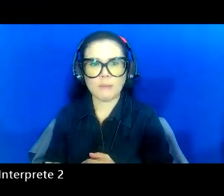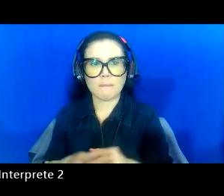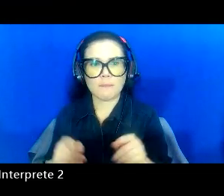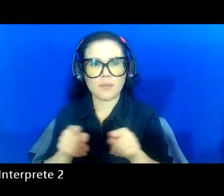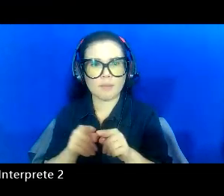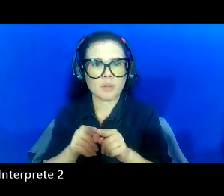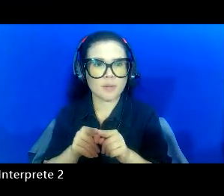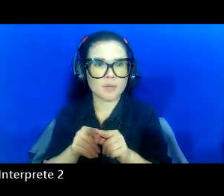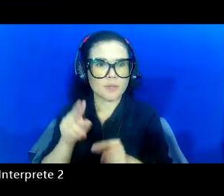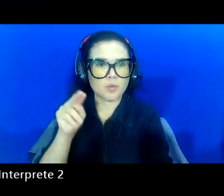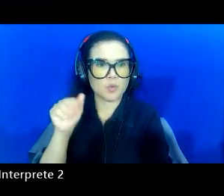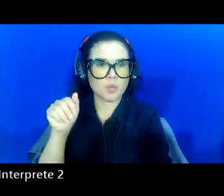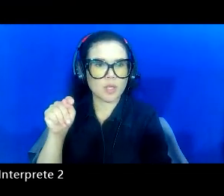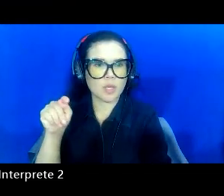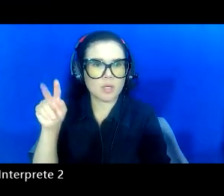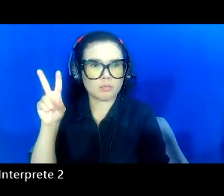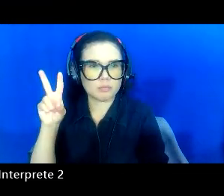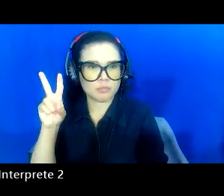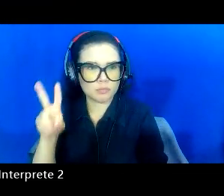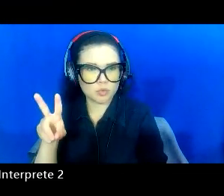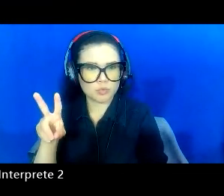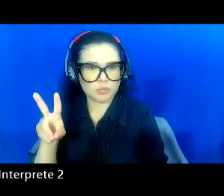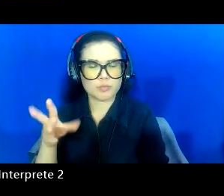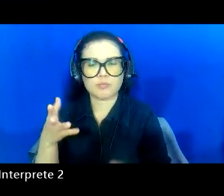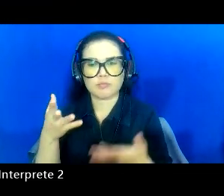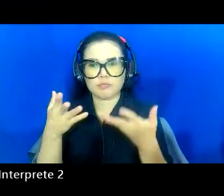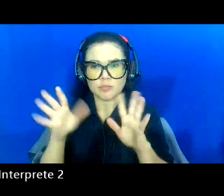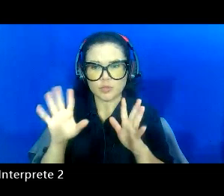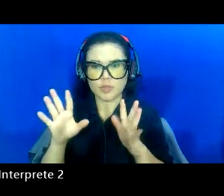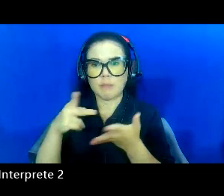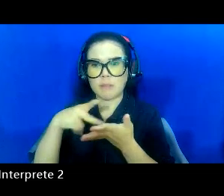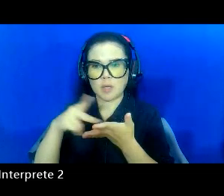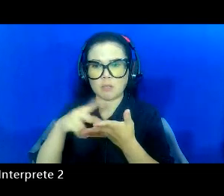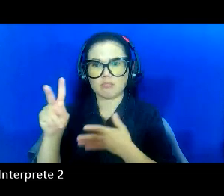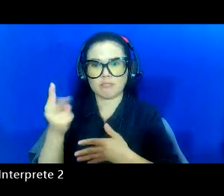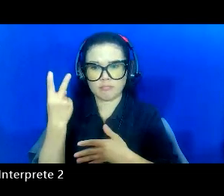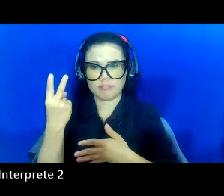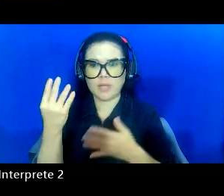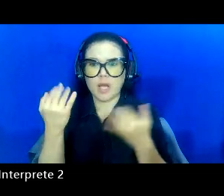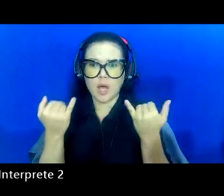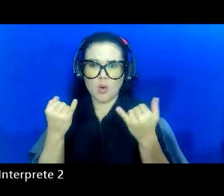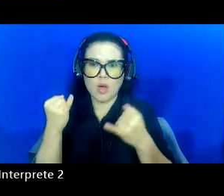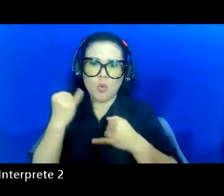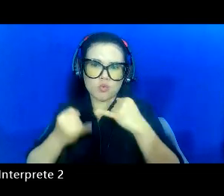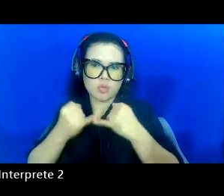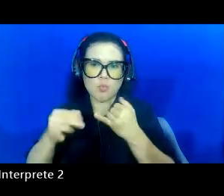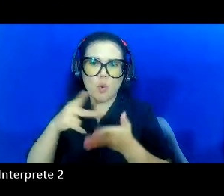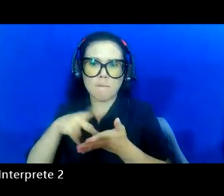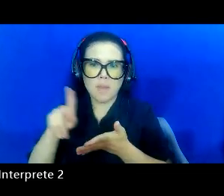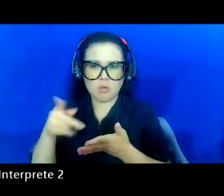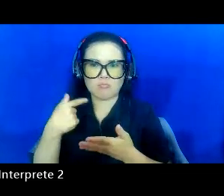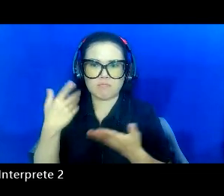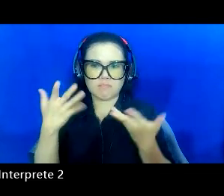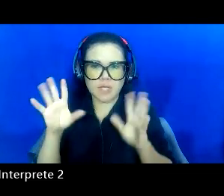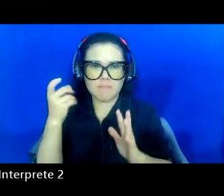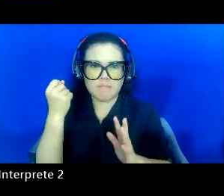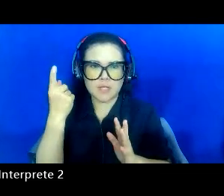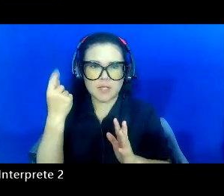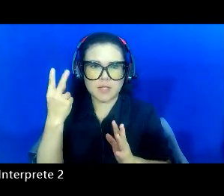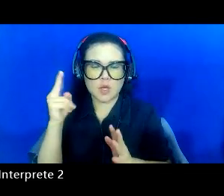2, ya había realizado su segundo pago, que hasta el momento es su último pago, así que entendemos que ya con NOAC se